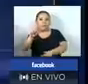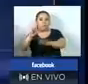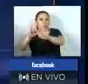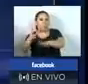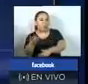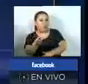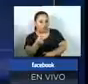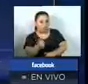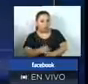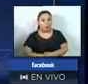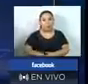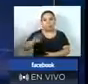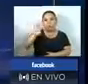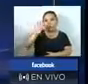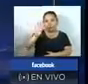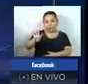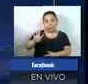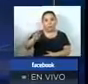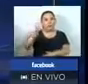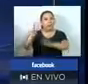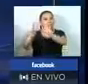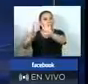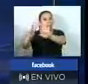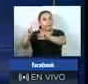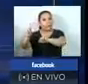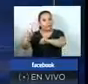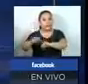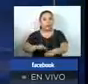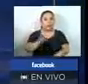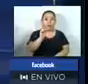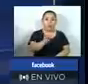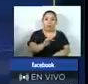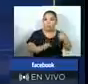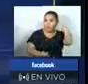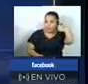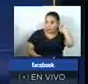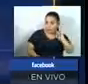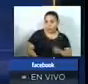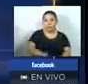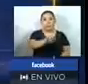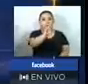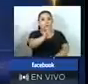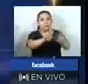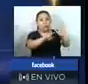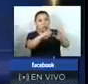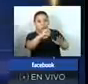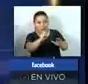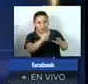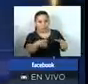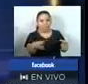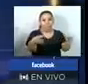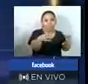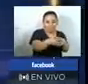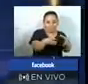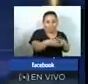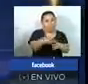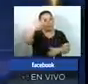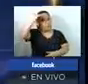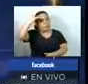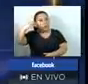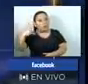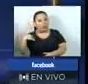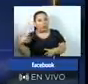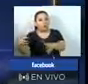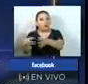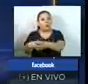cifra ascendió a 476 de los cuales 380 pertenecían al género masculino